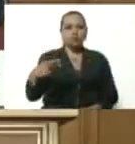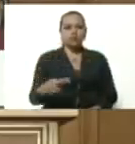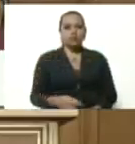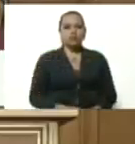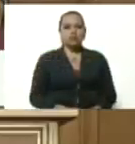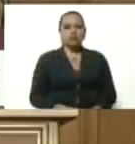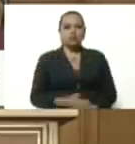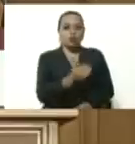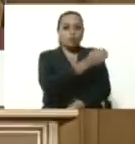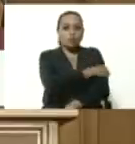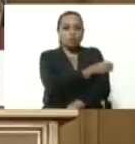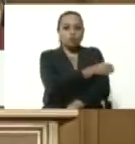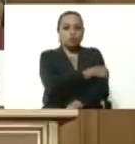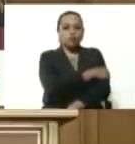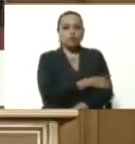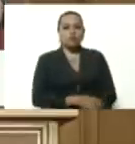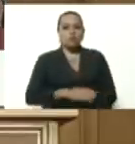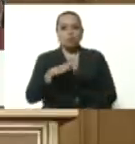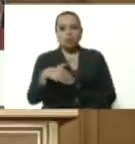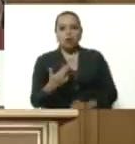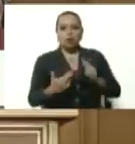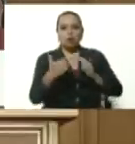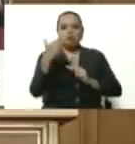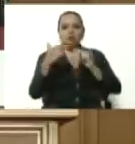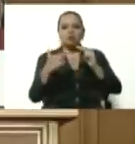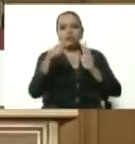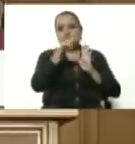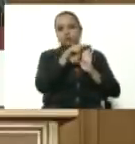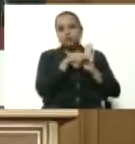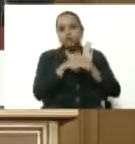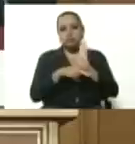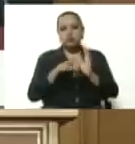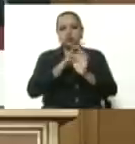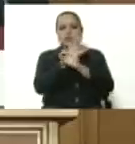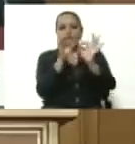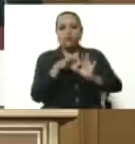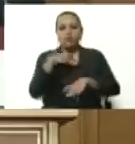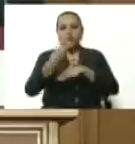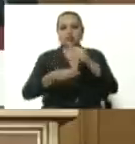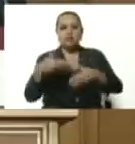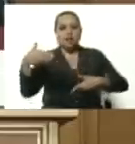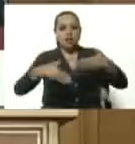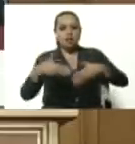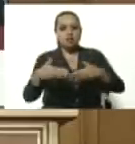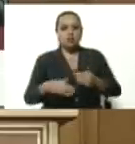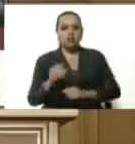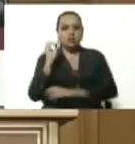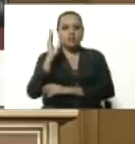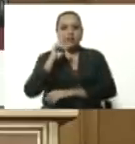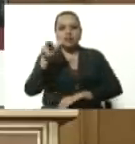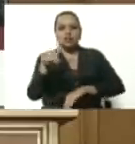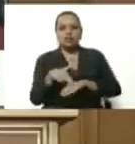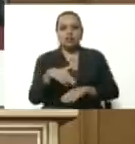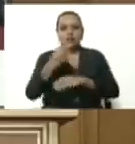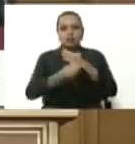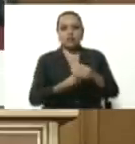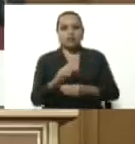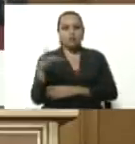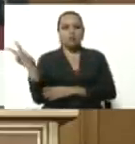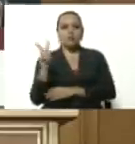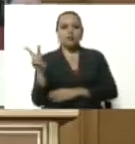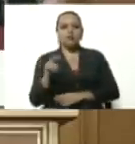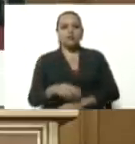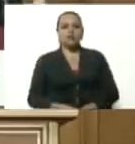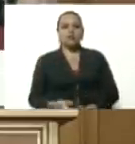de oposición, para construir un reglamento y una forma de hacer las elecciones parlamentarias que se van a dar en Venezuela que